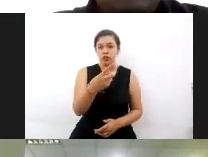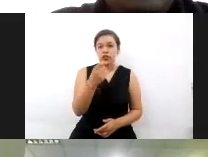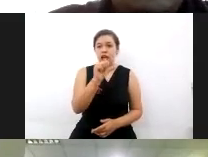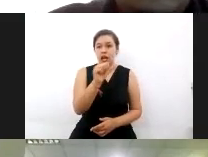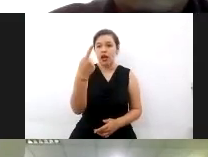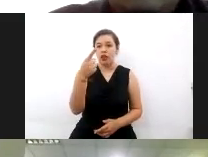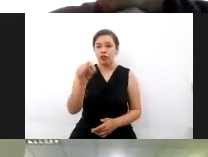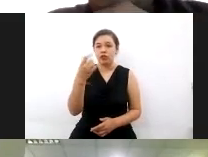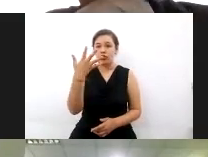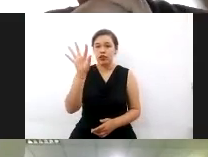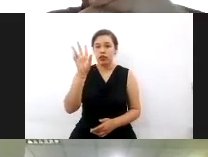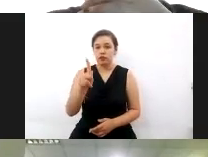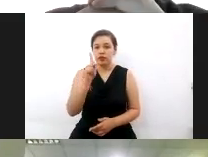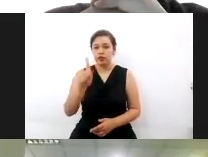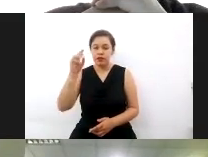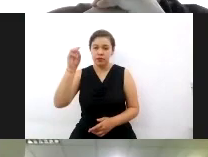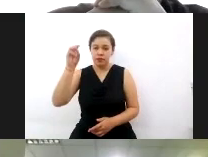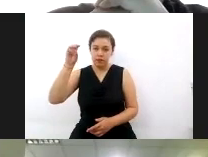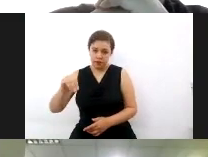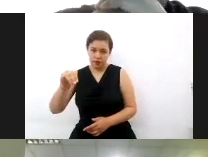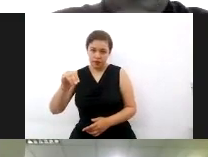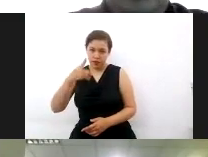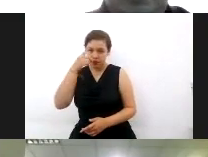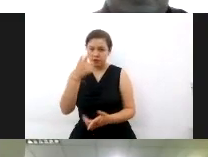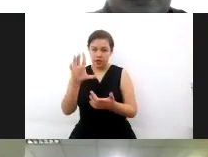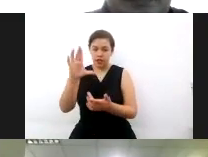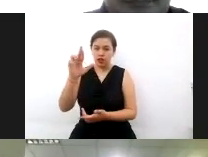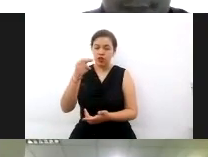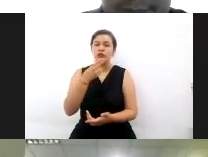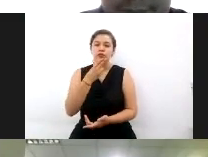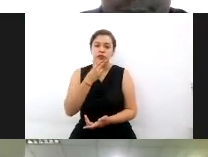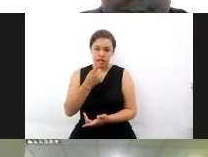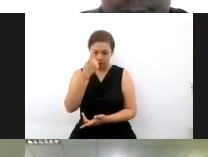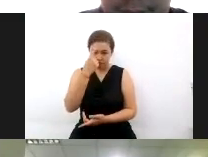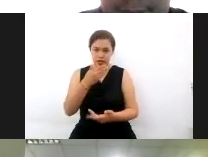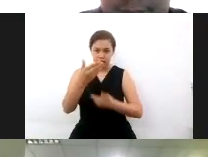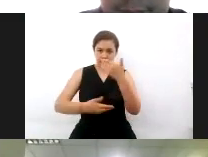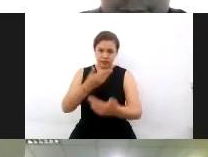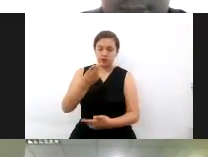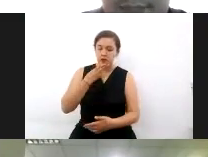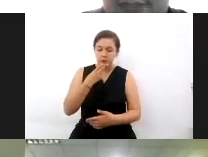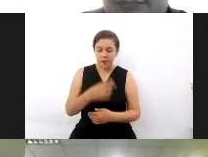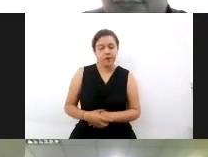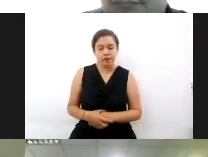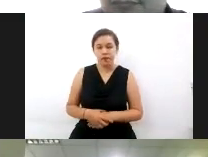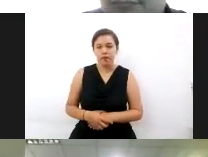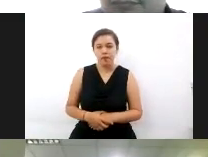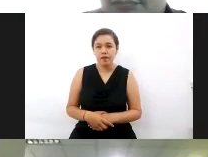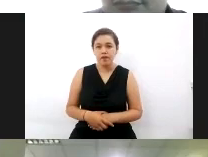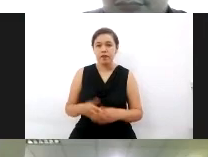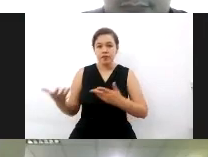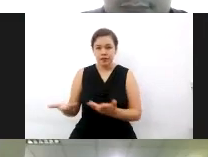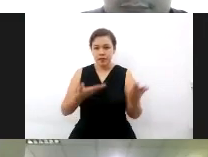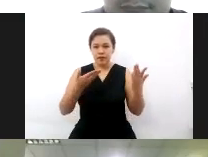por millón de cloro residual libre para que pueda ser apta para los servicios. Aquí tenemos unos